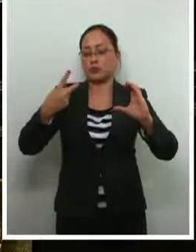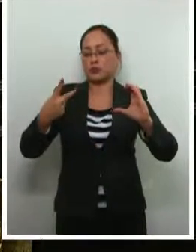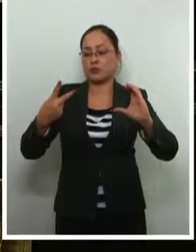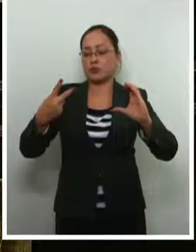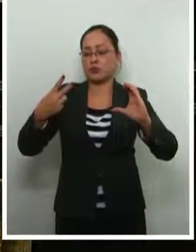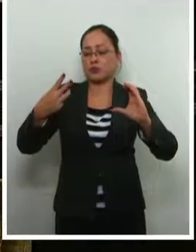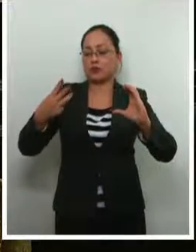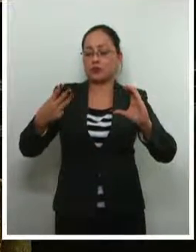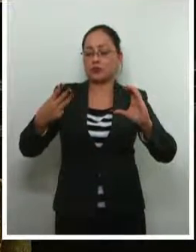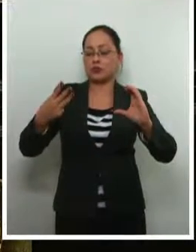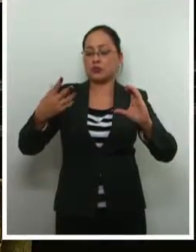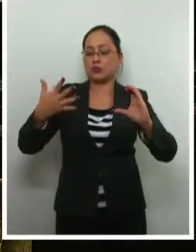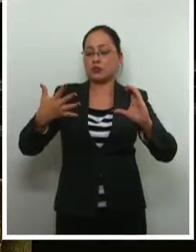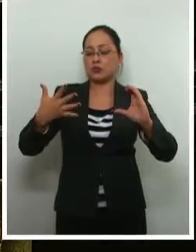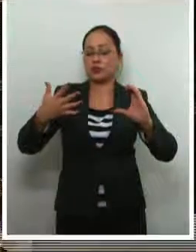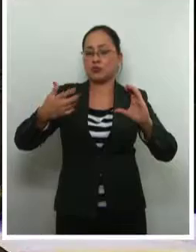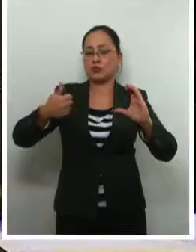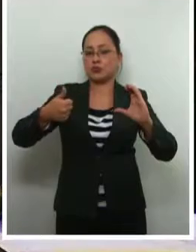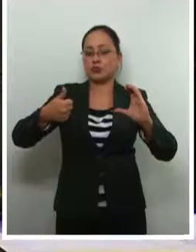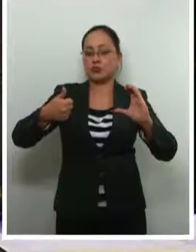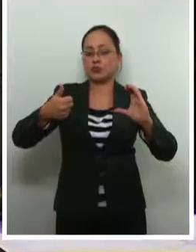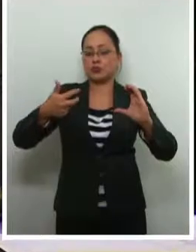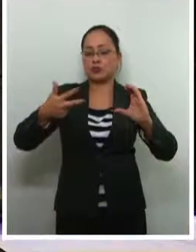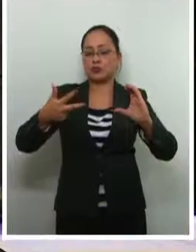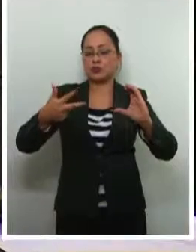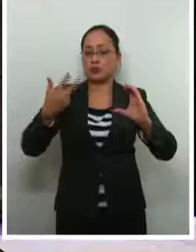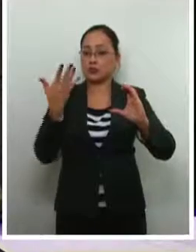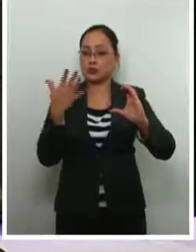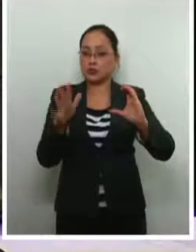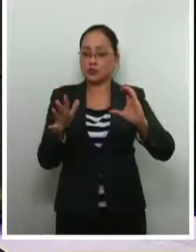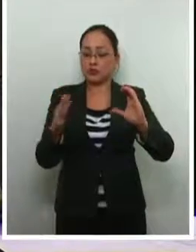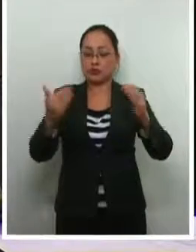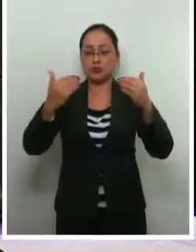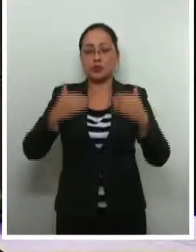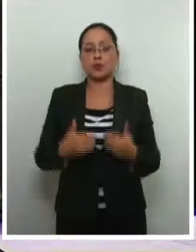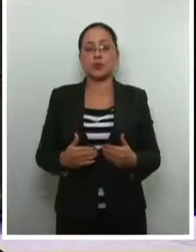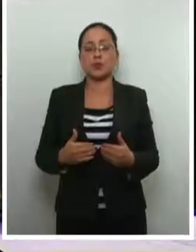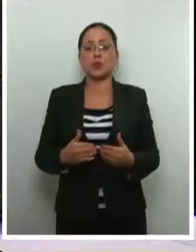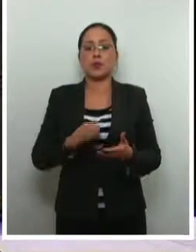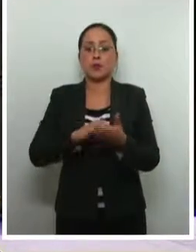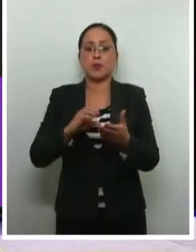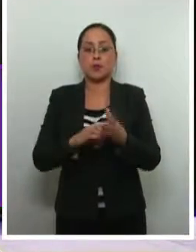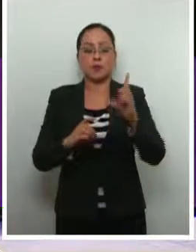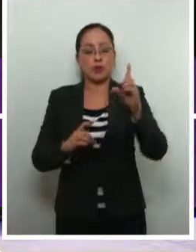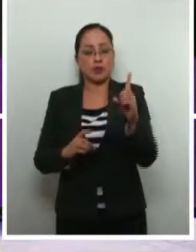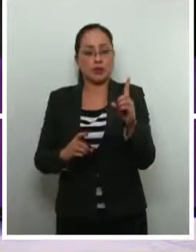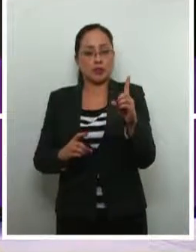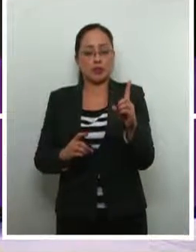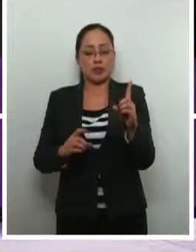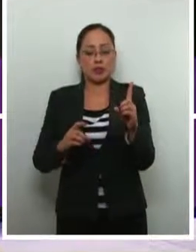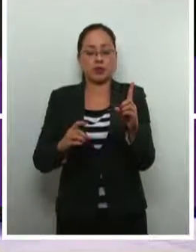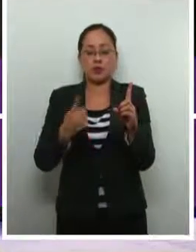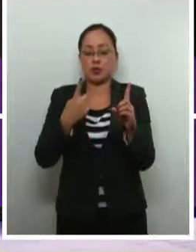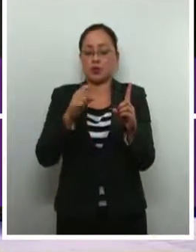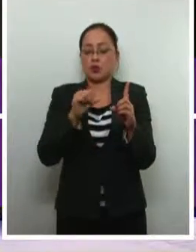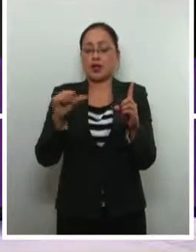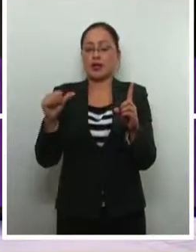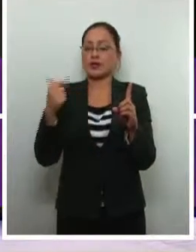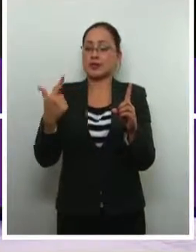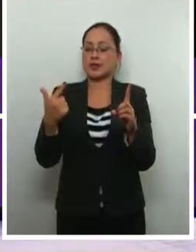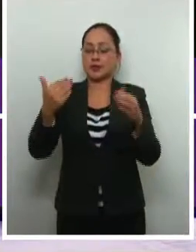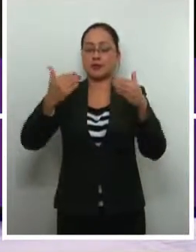2, 3, 5, 6, 8 y 10, apartado D, numerales del 1 al